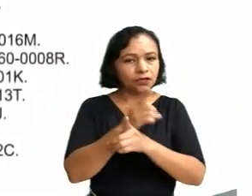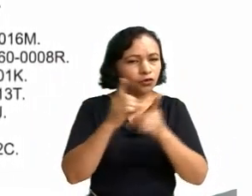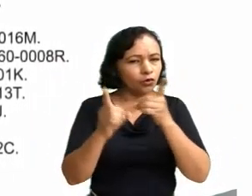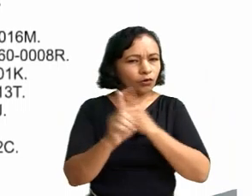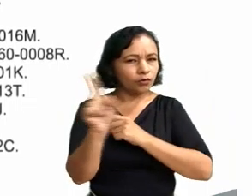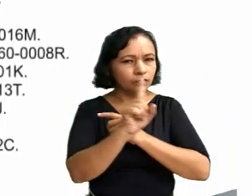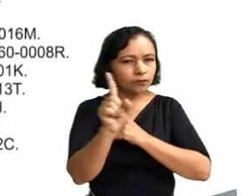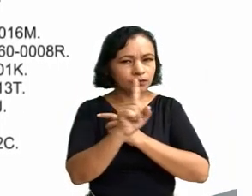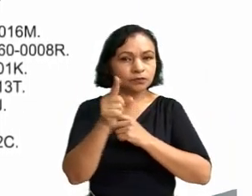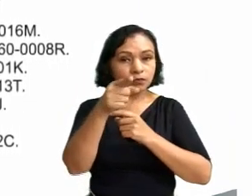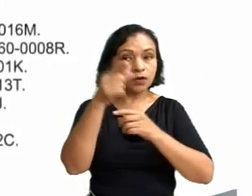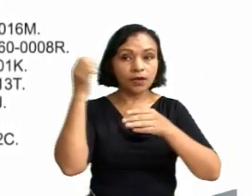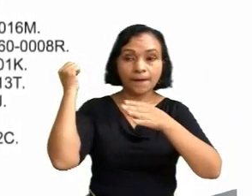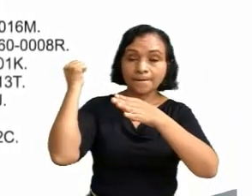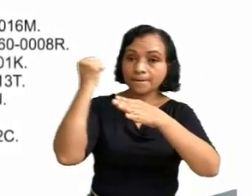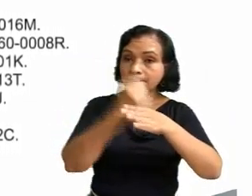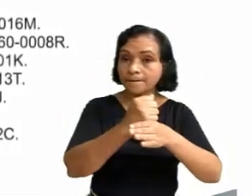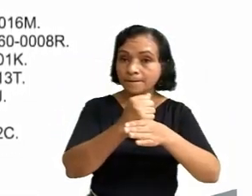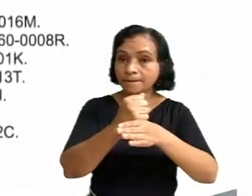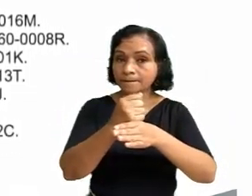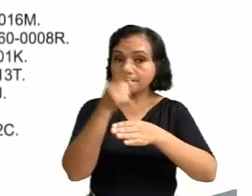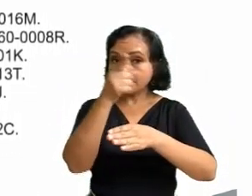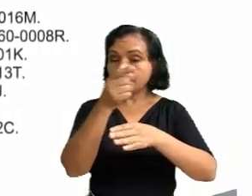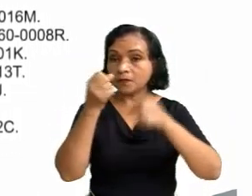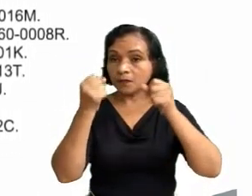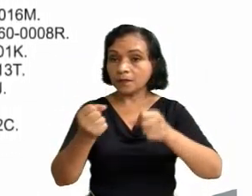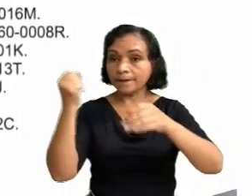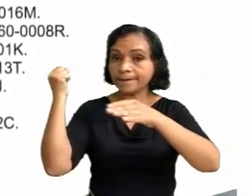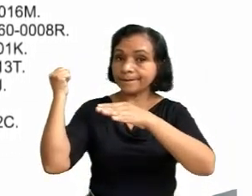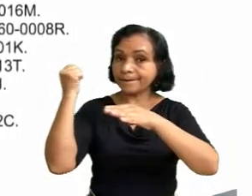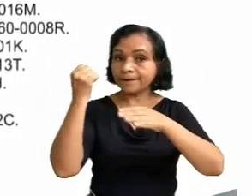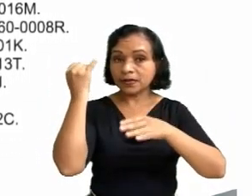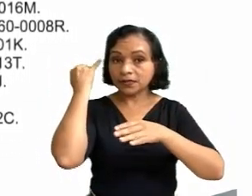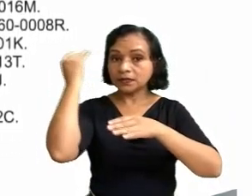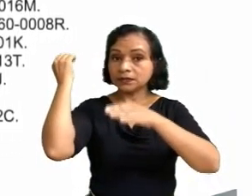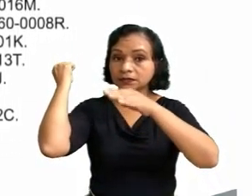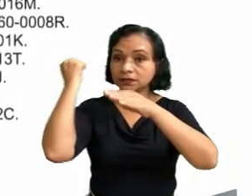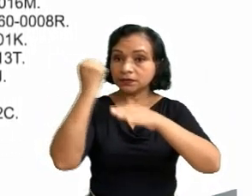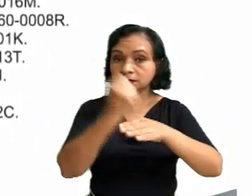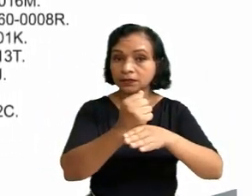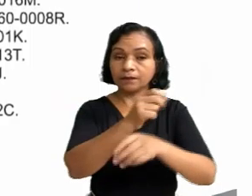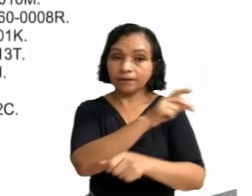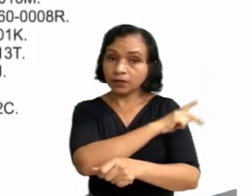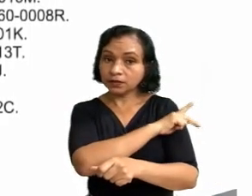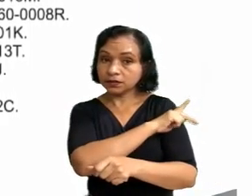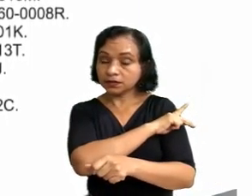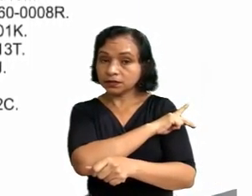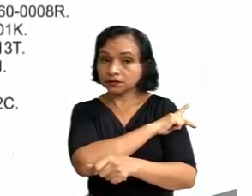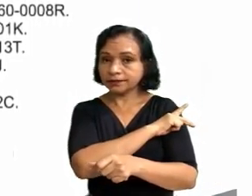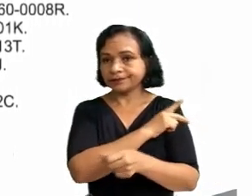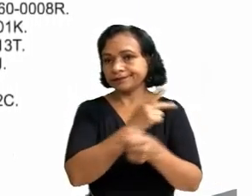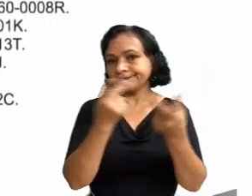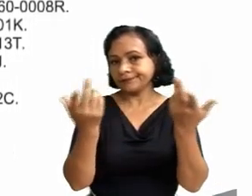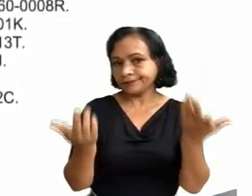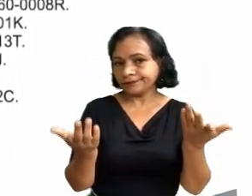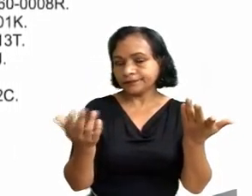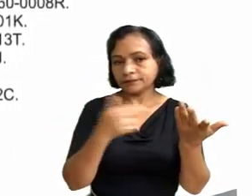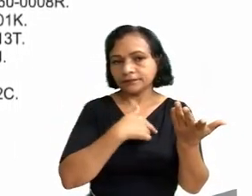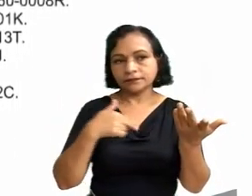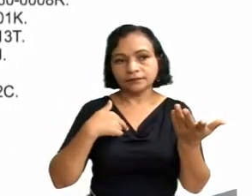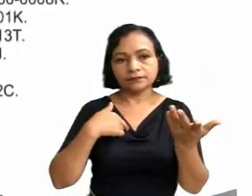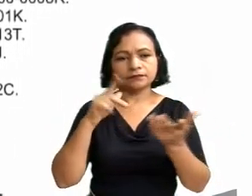era el autor intelectual del asesinato los policías como decía el